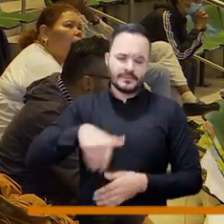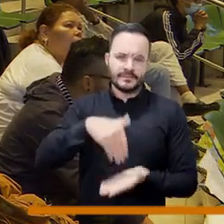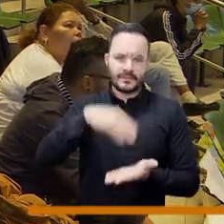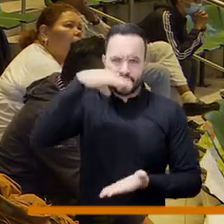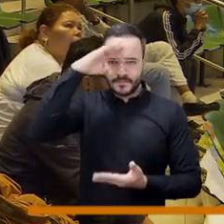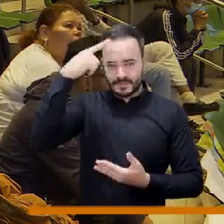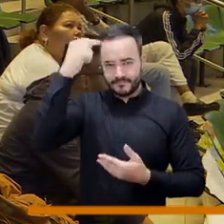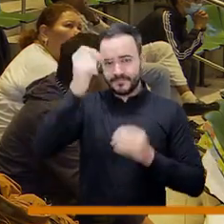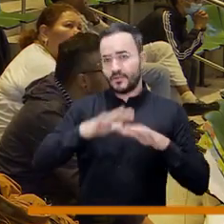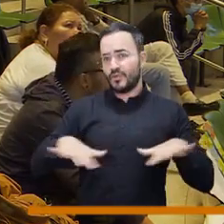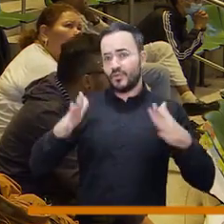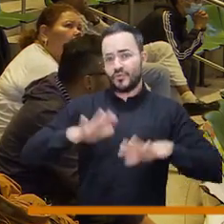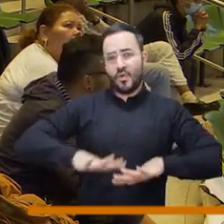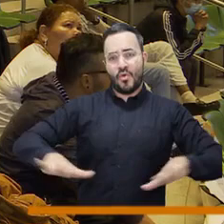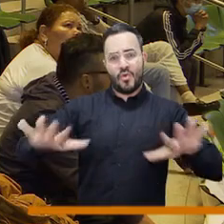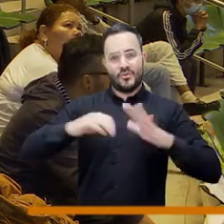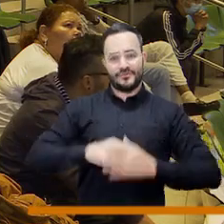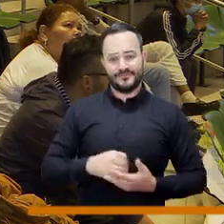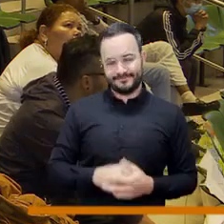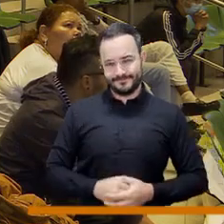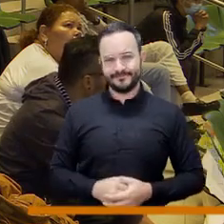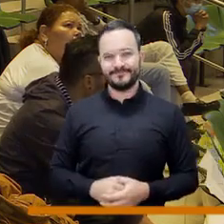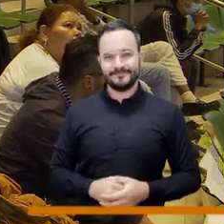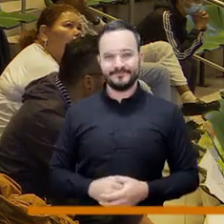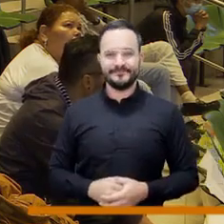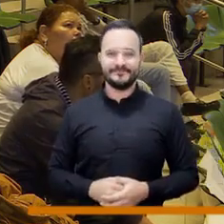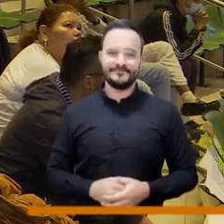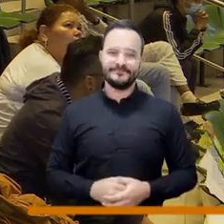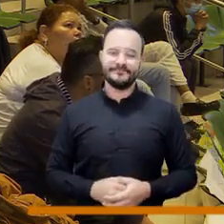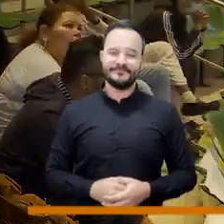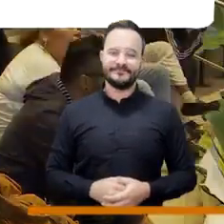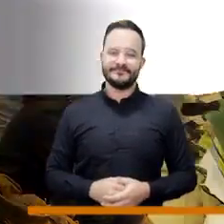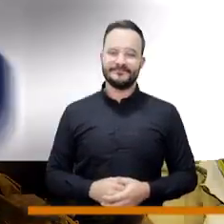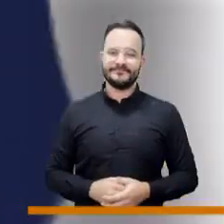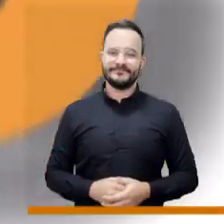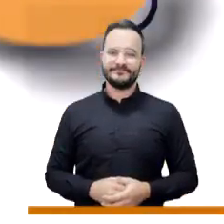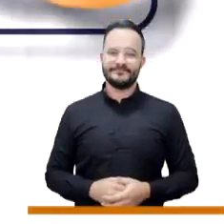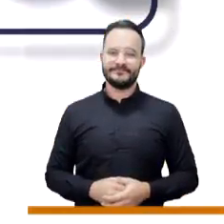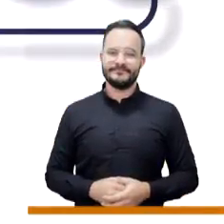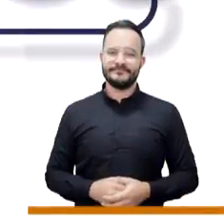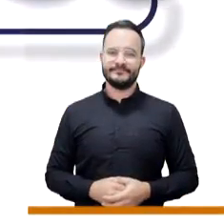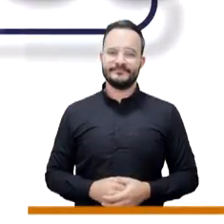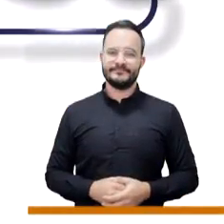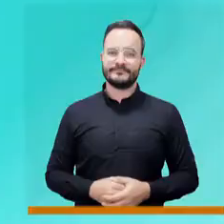habitantes del distrito de la ciudad, porque el Consejo de Medellín somos tú y yo.